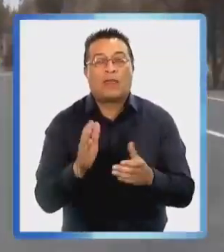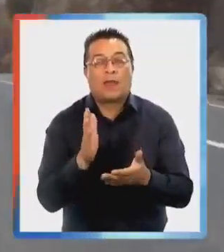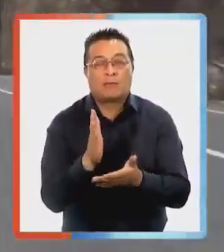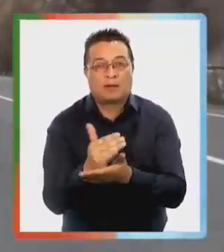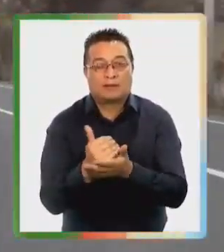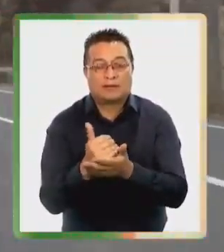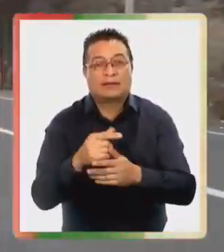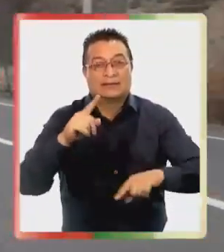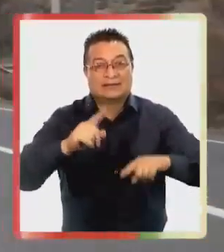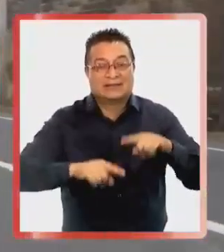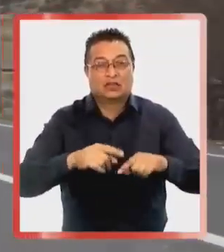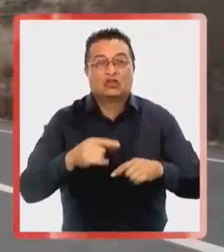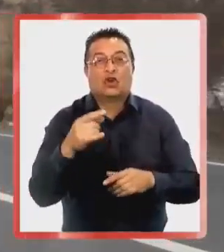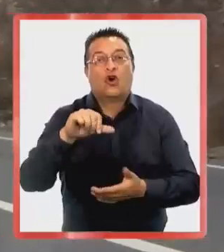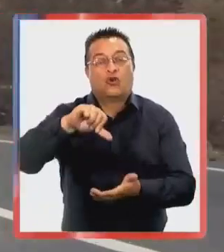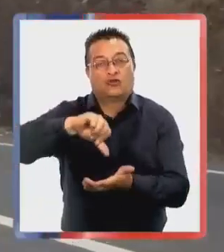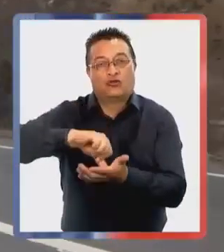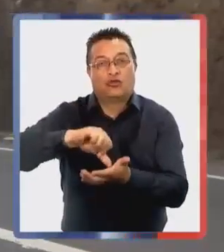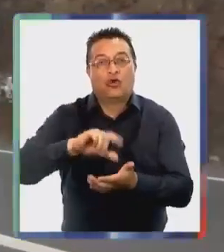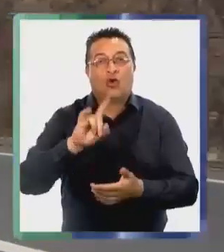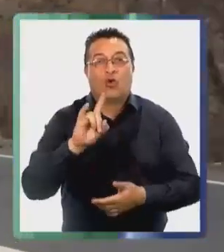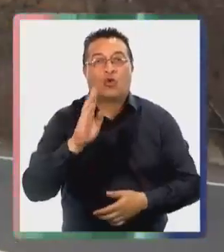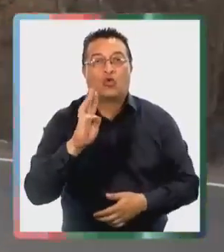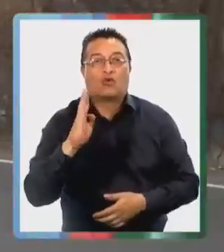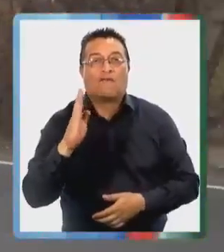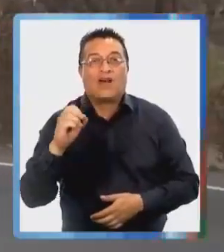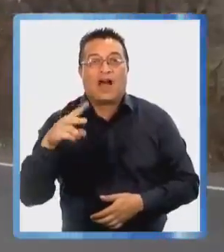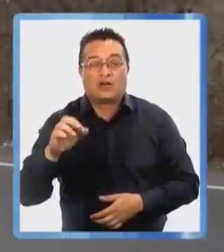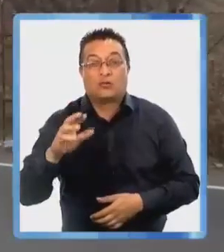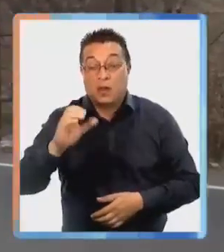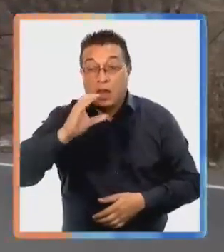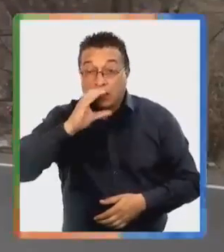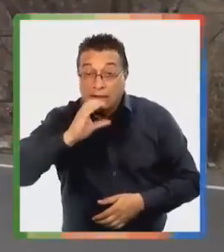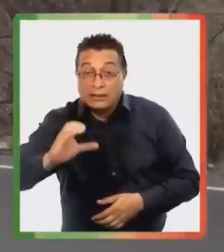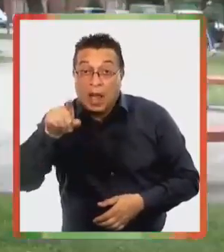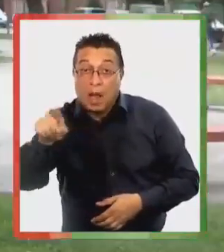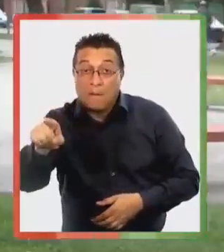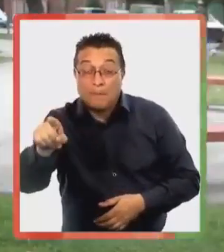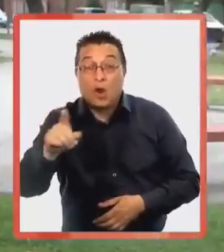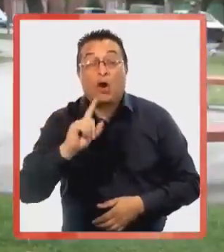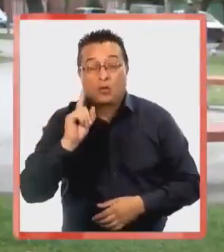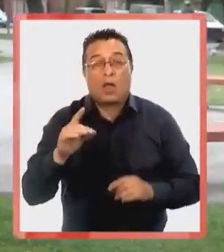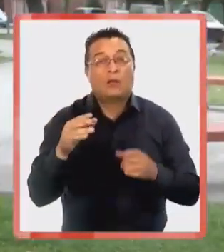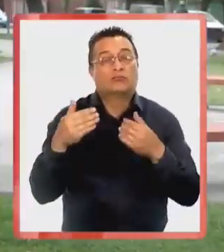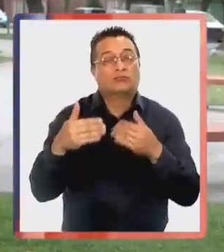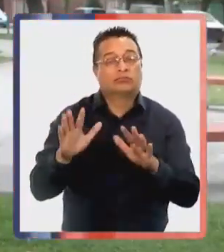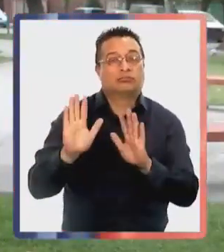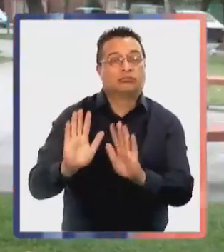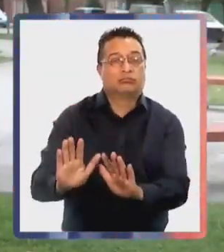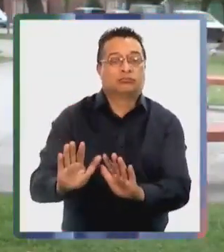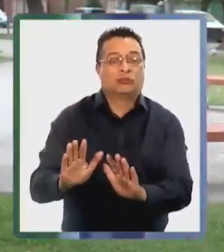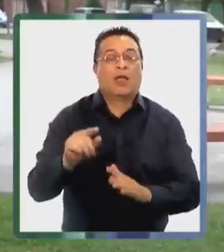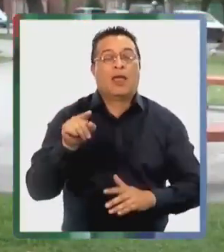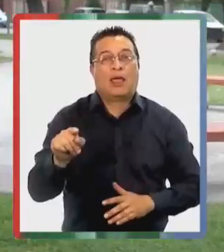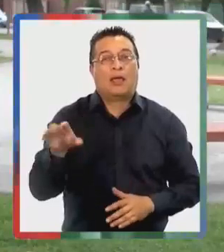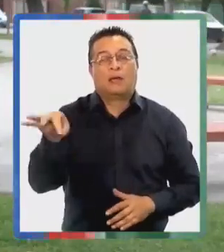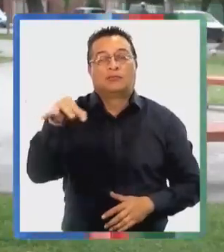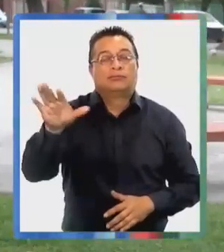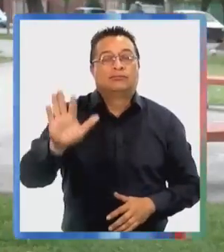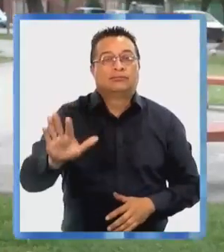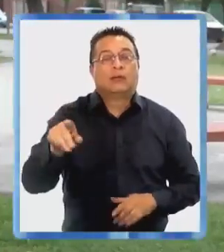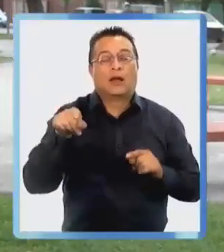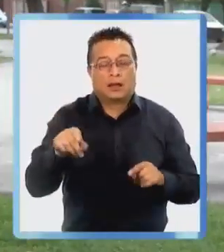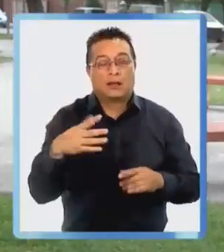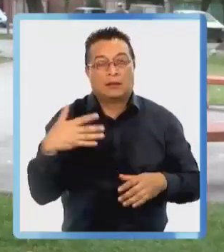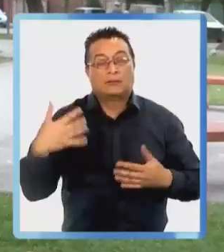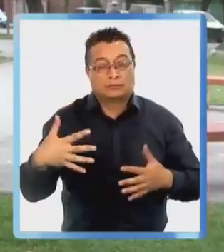Sin embargo, el territorio rural queda a la deriva y con la importante acumulación de riesgos,